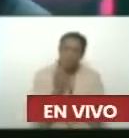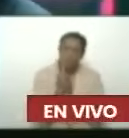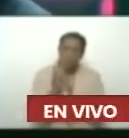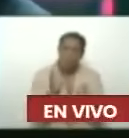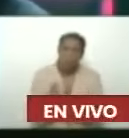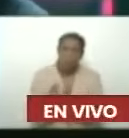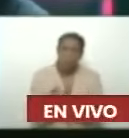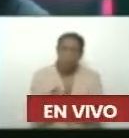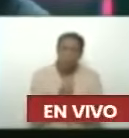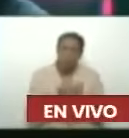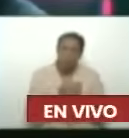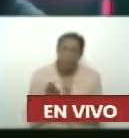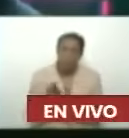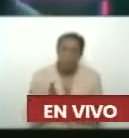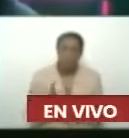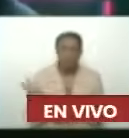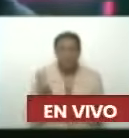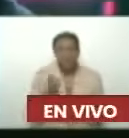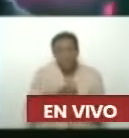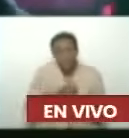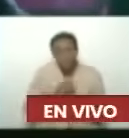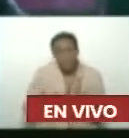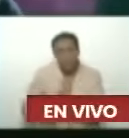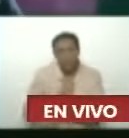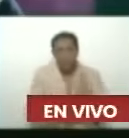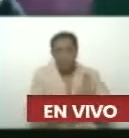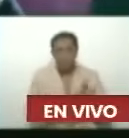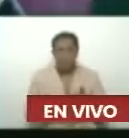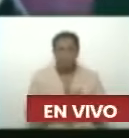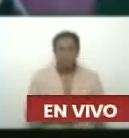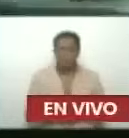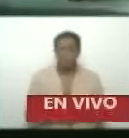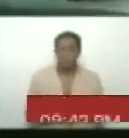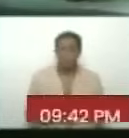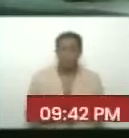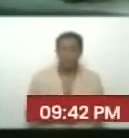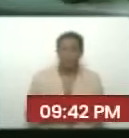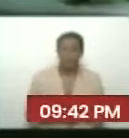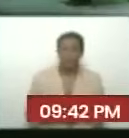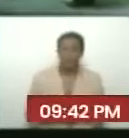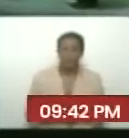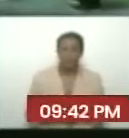que tanta bondad transmite. Gracias. Ah.